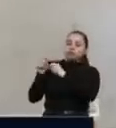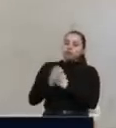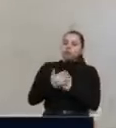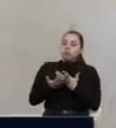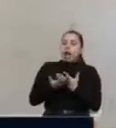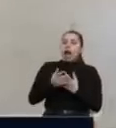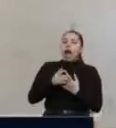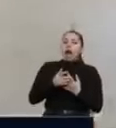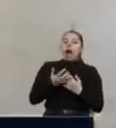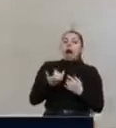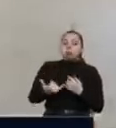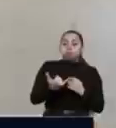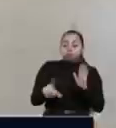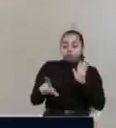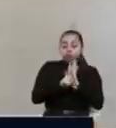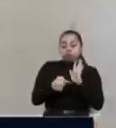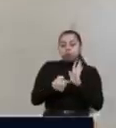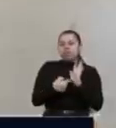Porque hay una ley